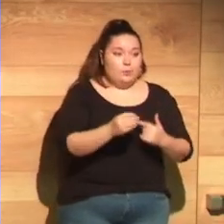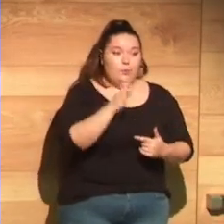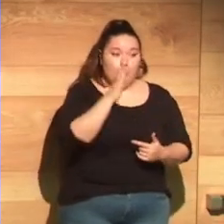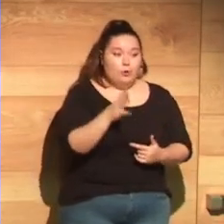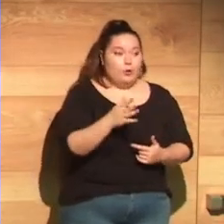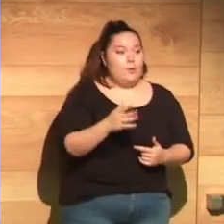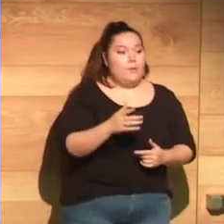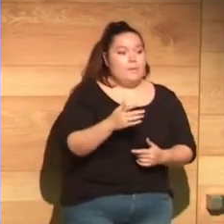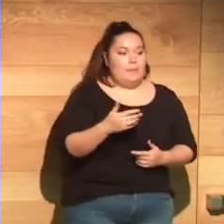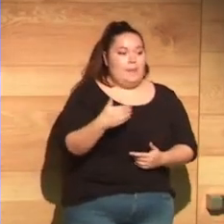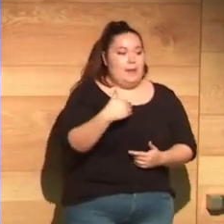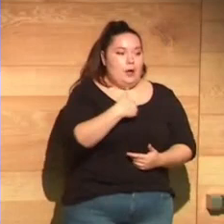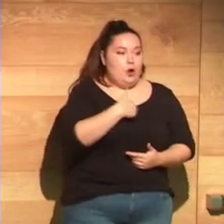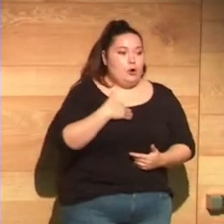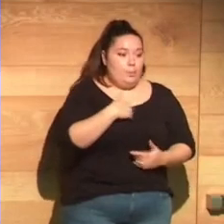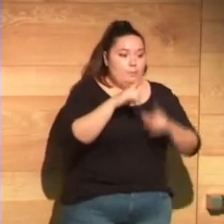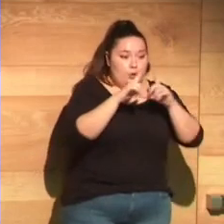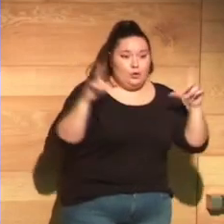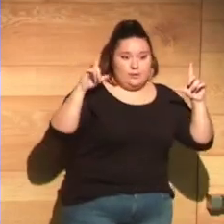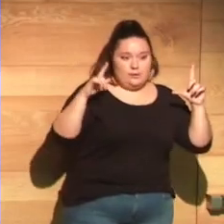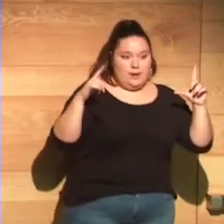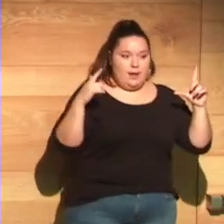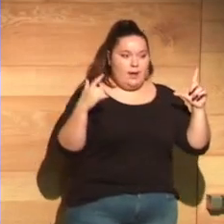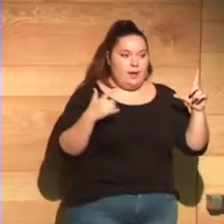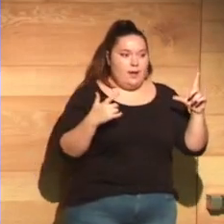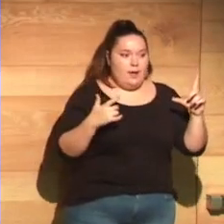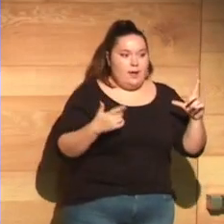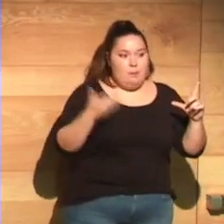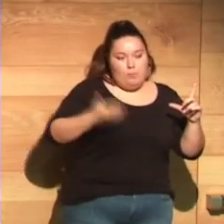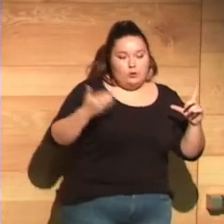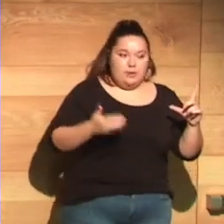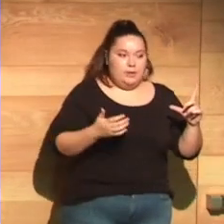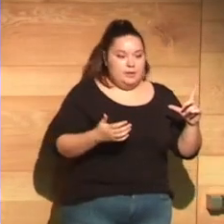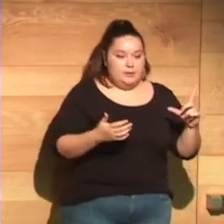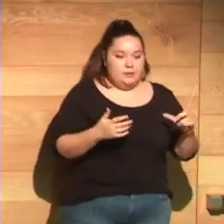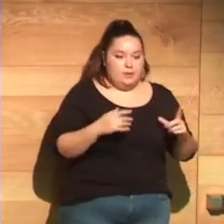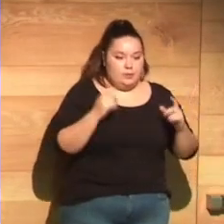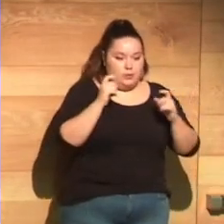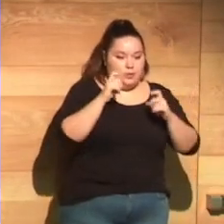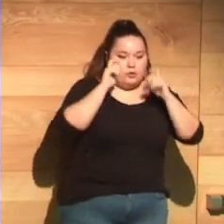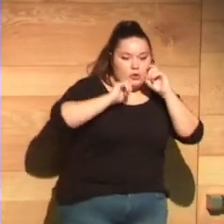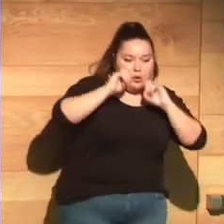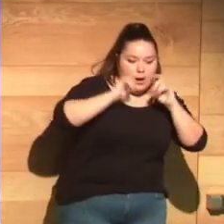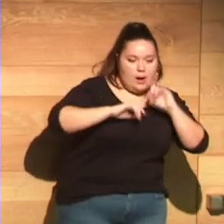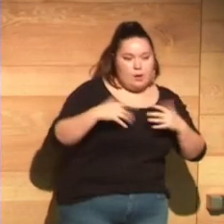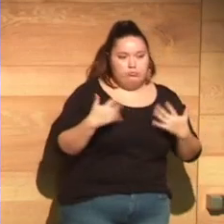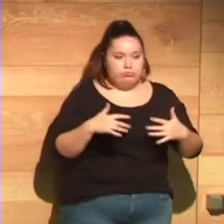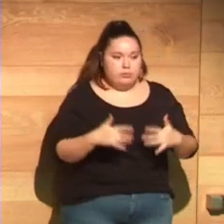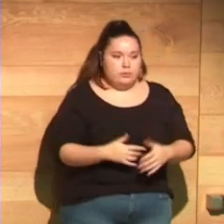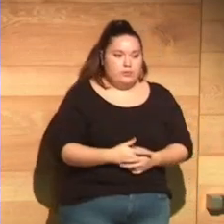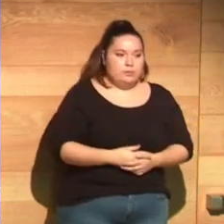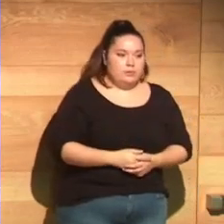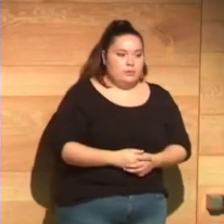Pero bueno, tenemos como todo ese error de pensar que los papeles grandes, los importantes, son los que te hacen llorar. Y yo creo que es más difícil hacer reír que hacer